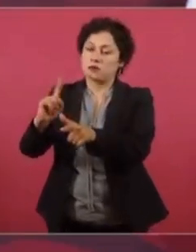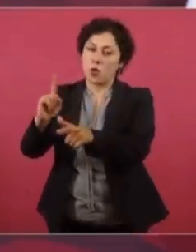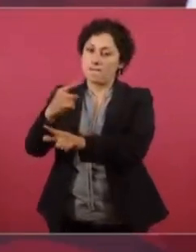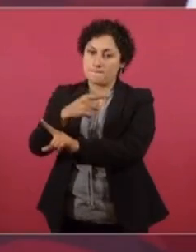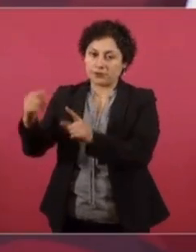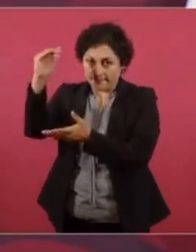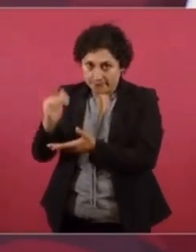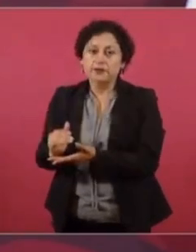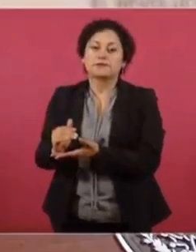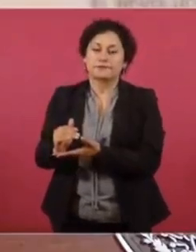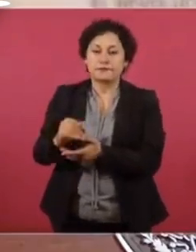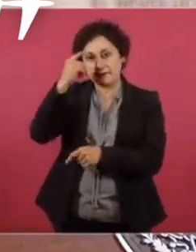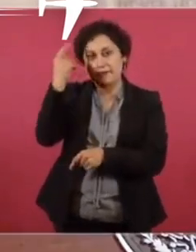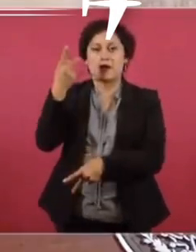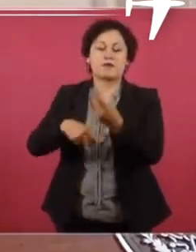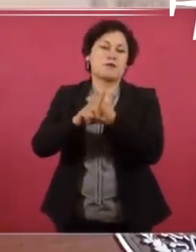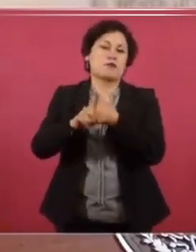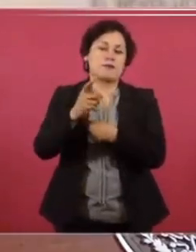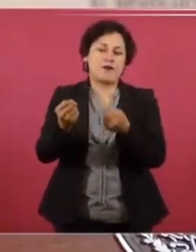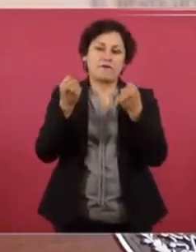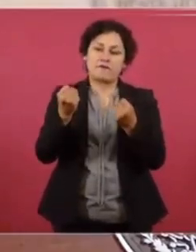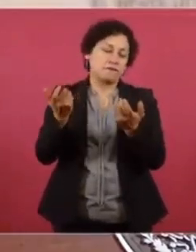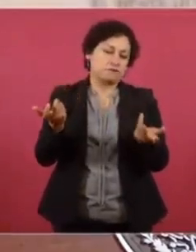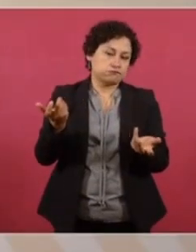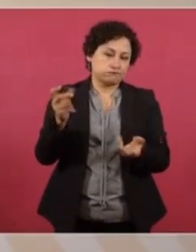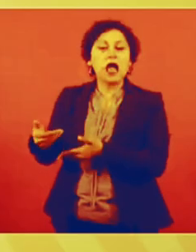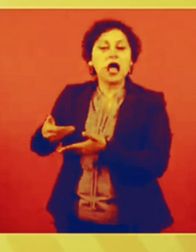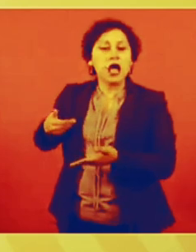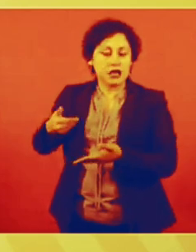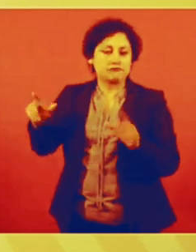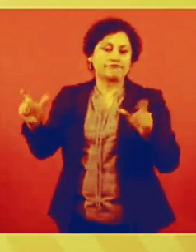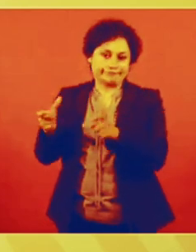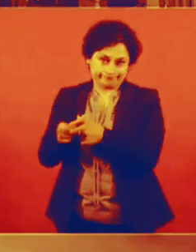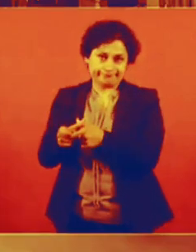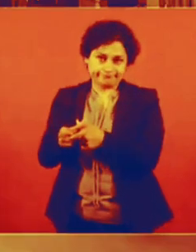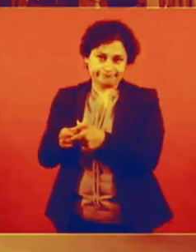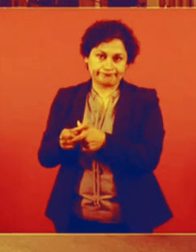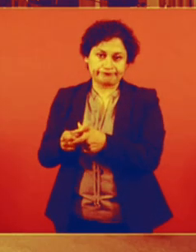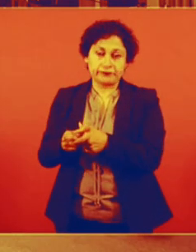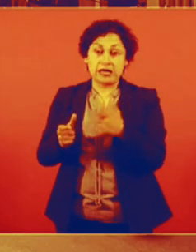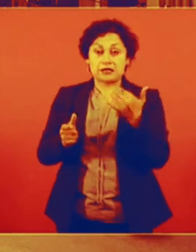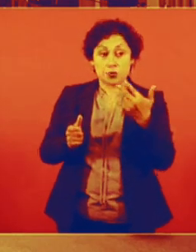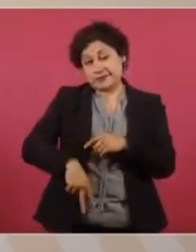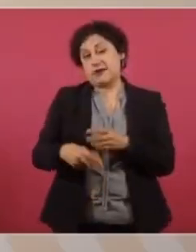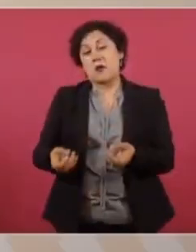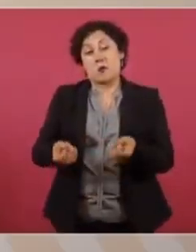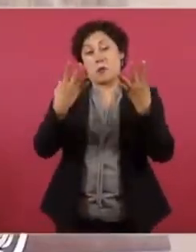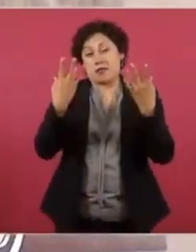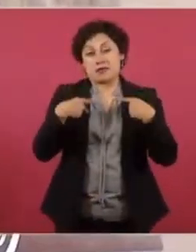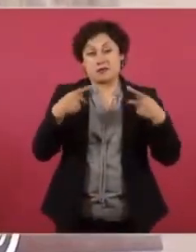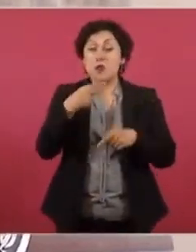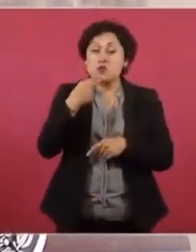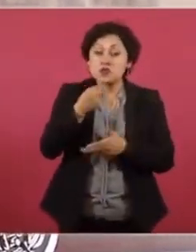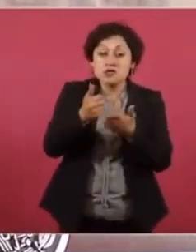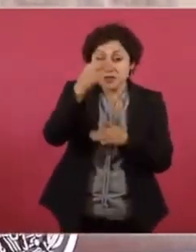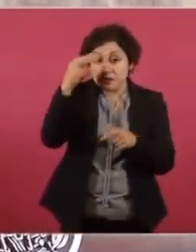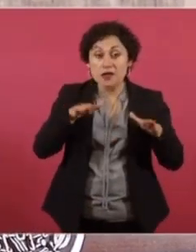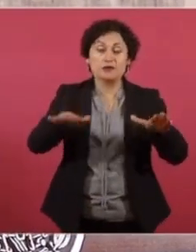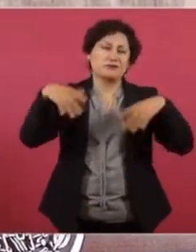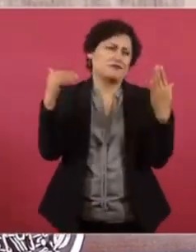evitar un problema mayor de 52 a 43 por hora entonces